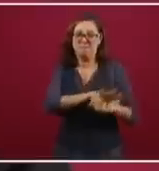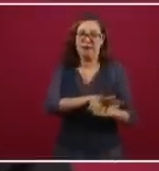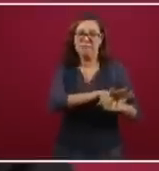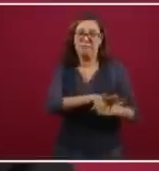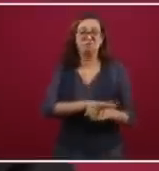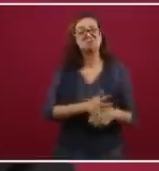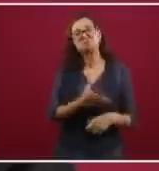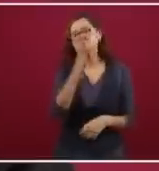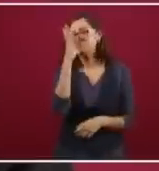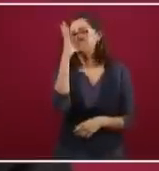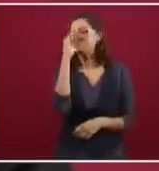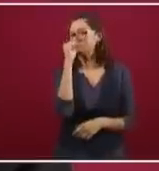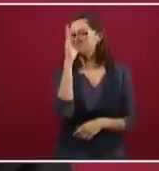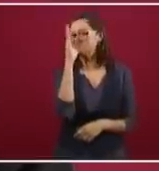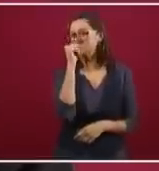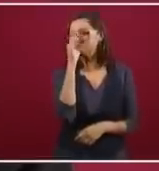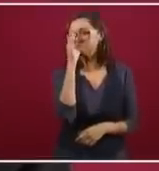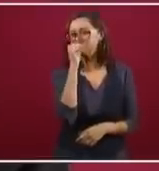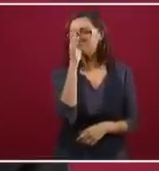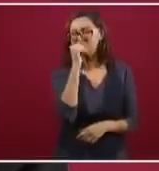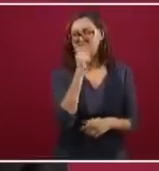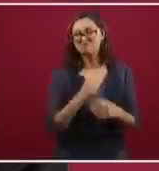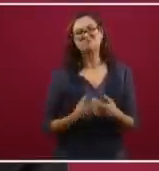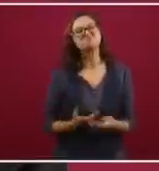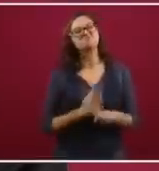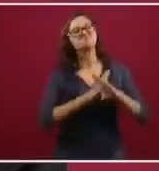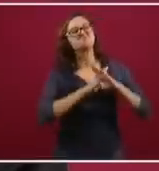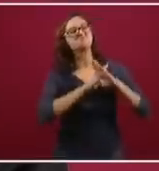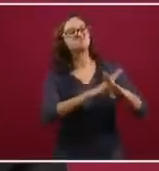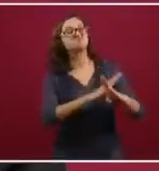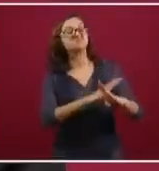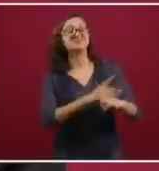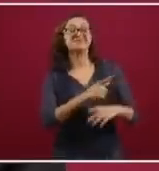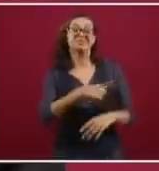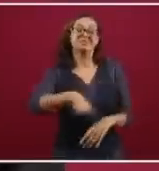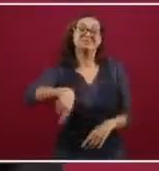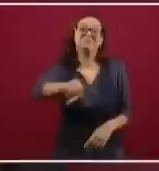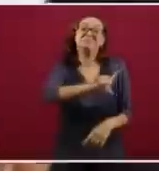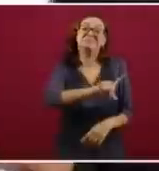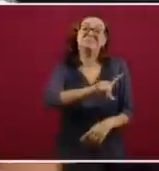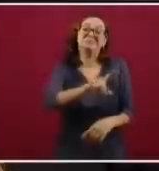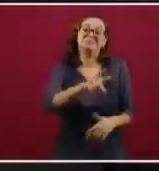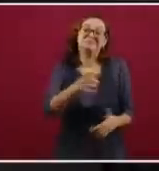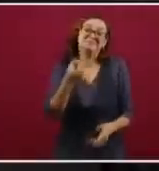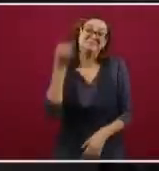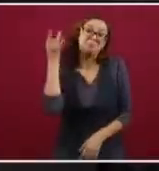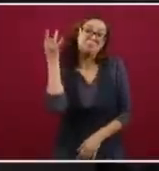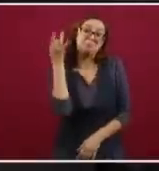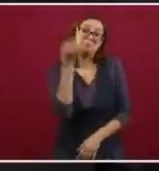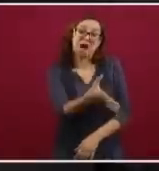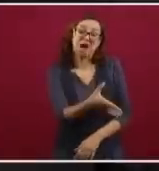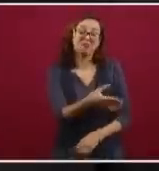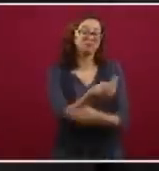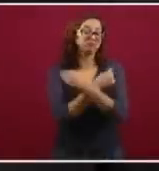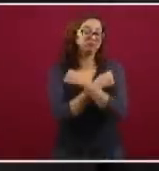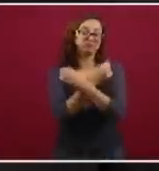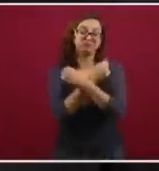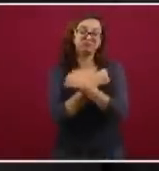articularse y están, con todo respeto, derrotados